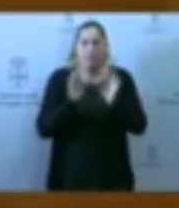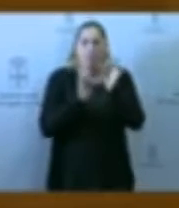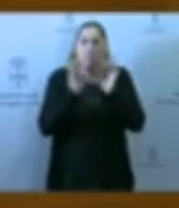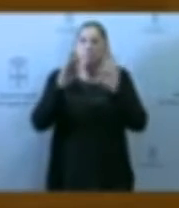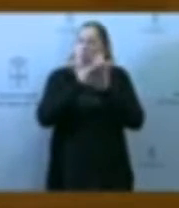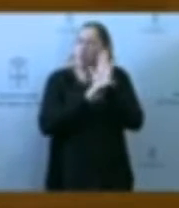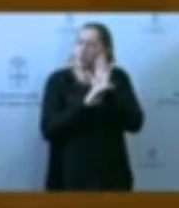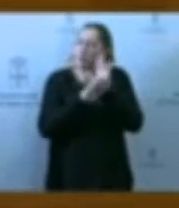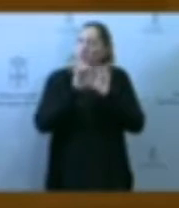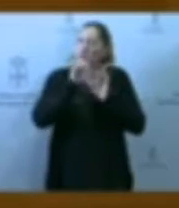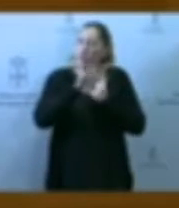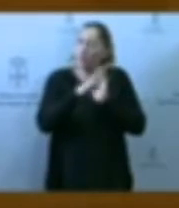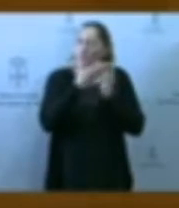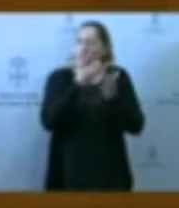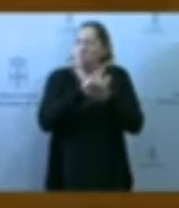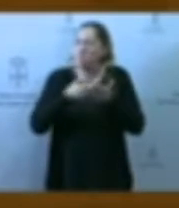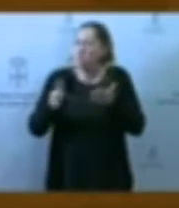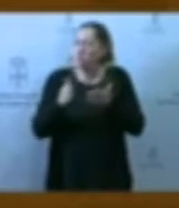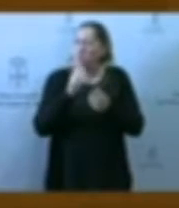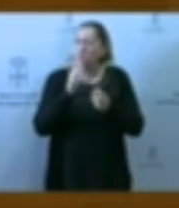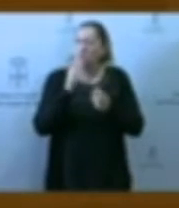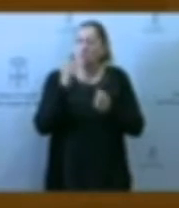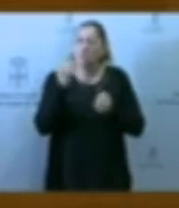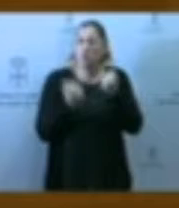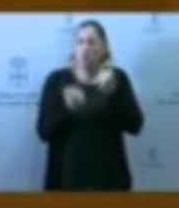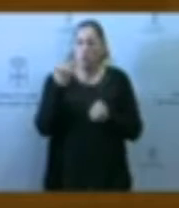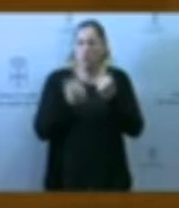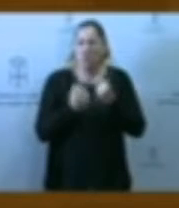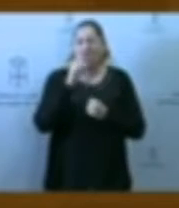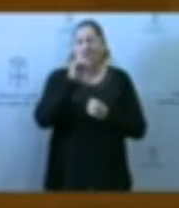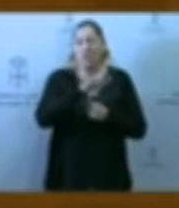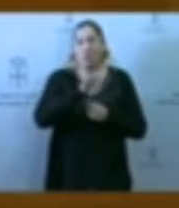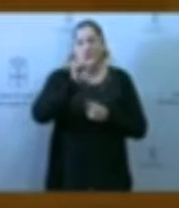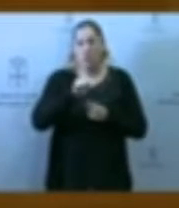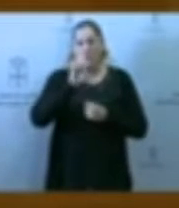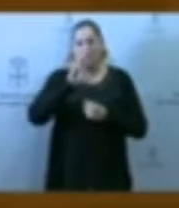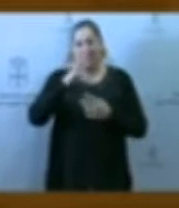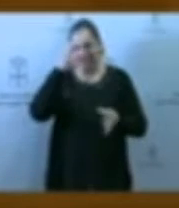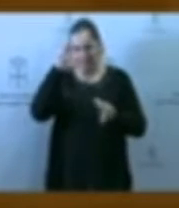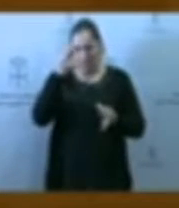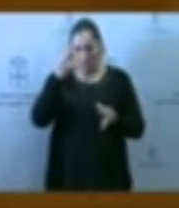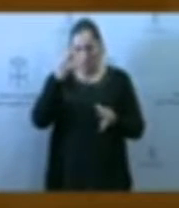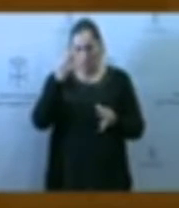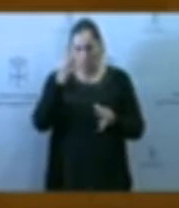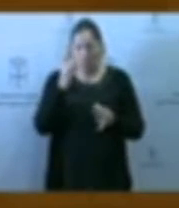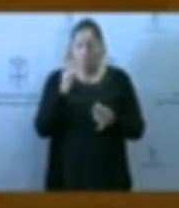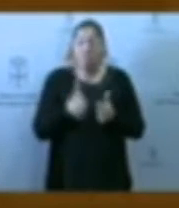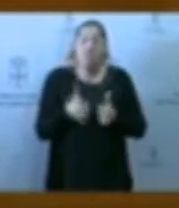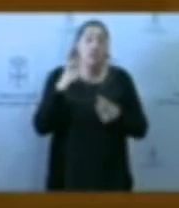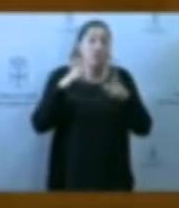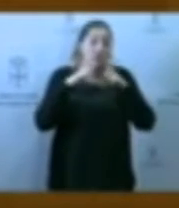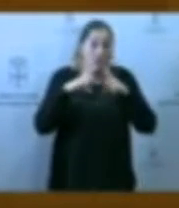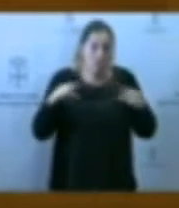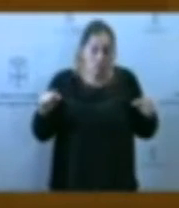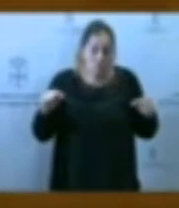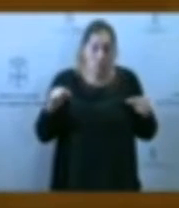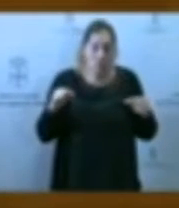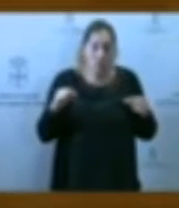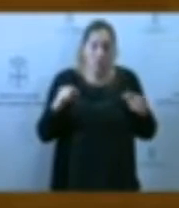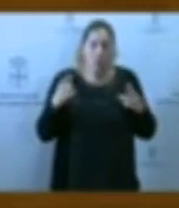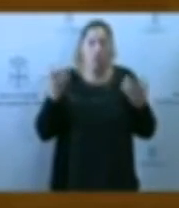a más de 14 millones de conductores, 14,3 para ser exactos, ¿no? Y en el caso de Asturias, solo porque tengan el